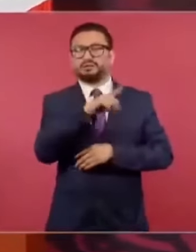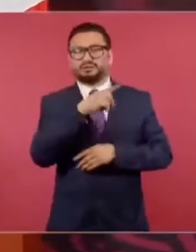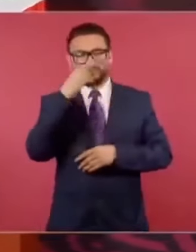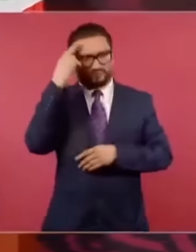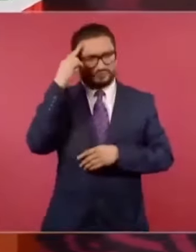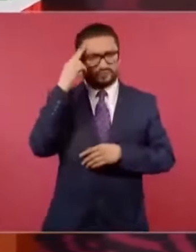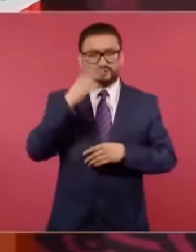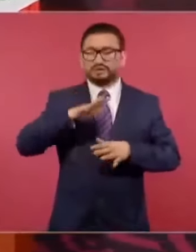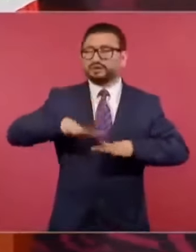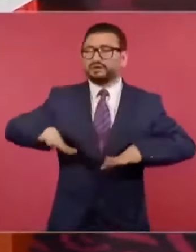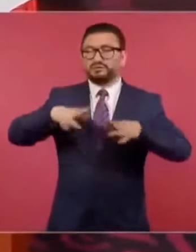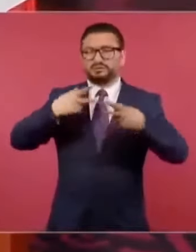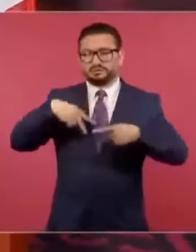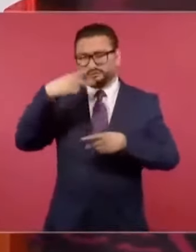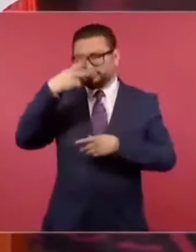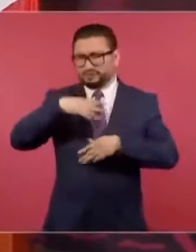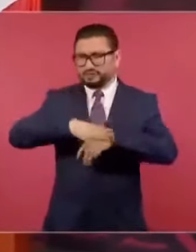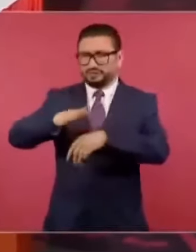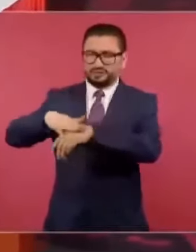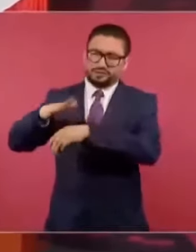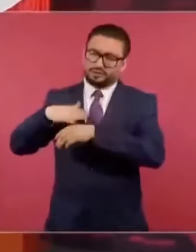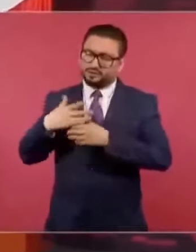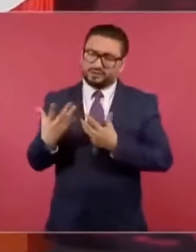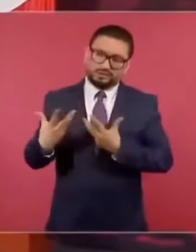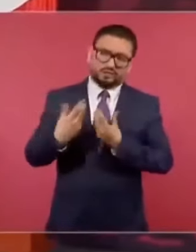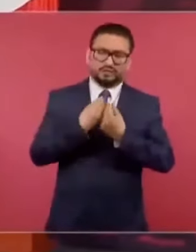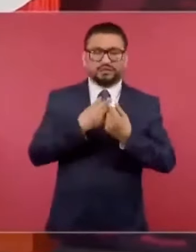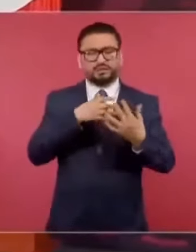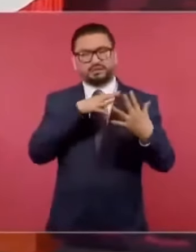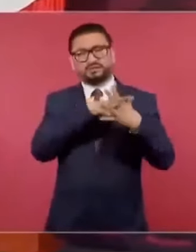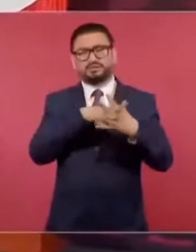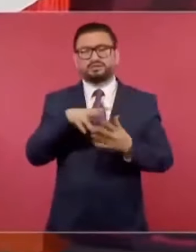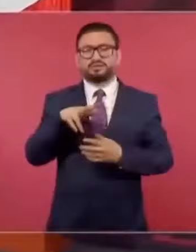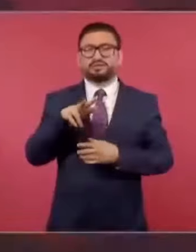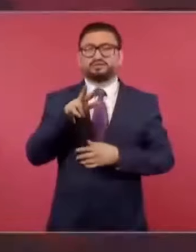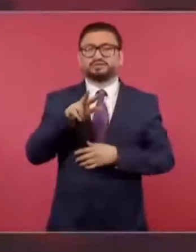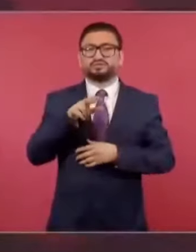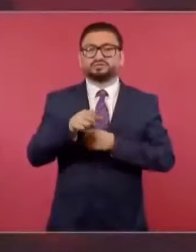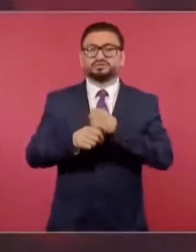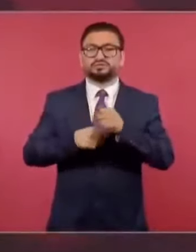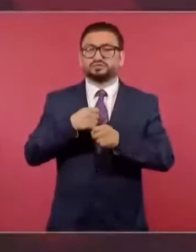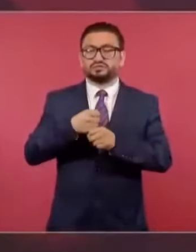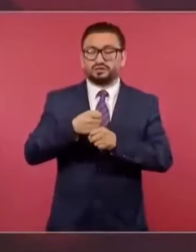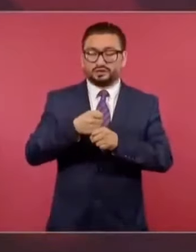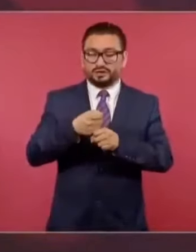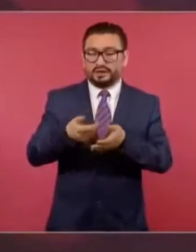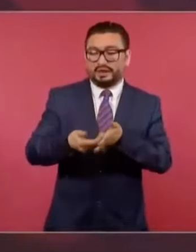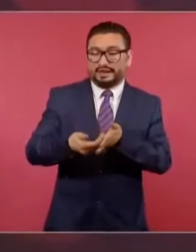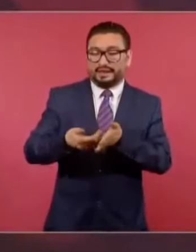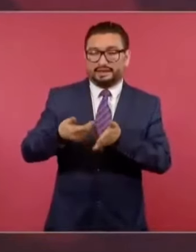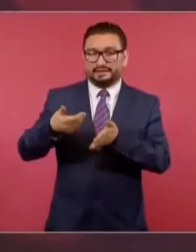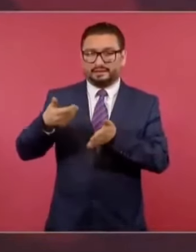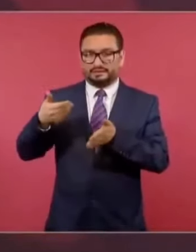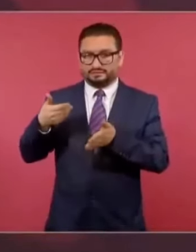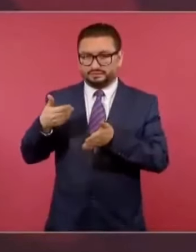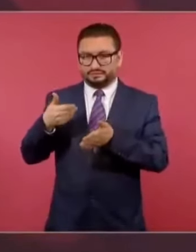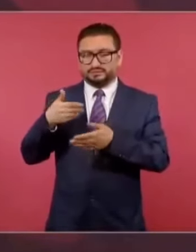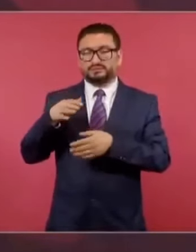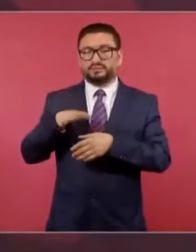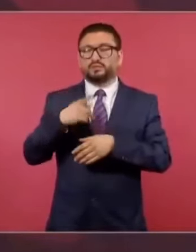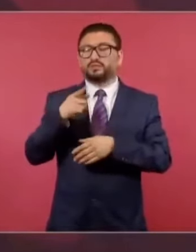Llamando al pueblo de México a tomar las armas 18 años antes de que lo